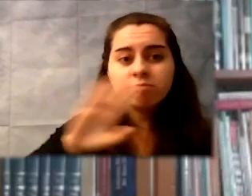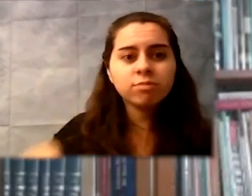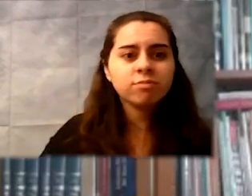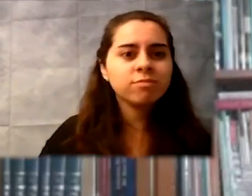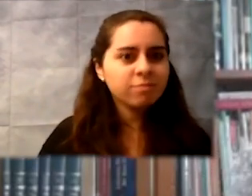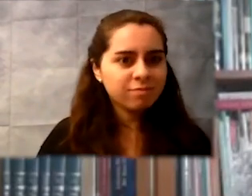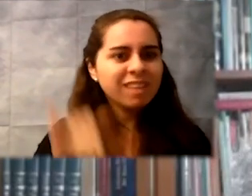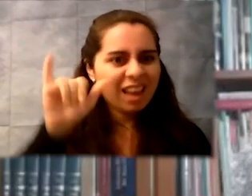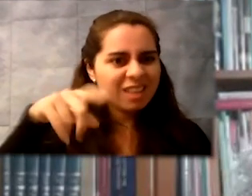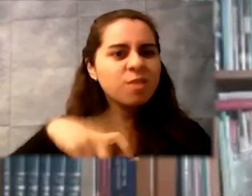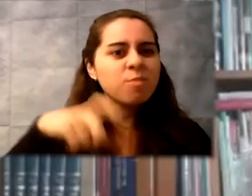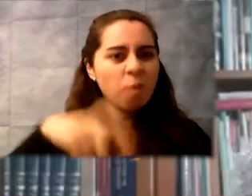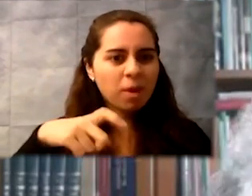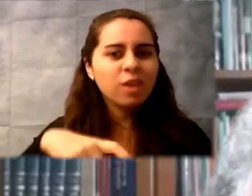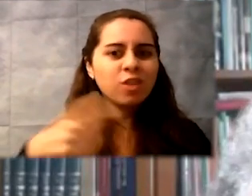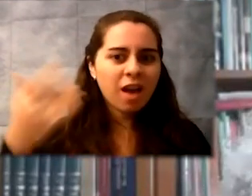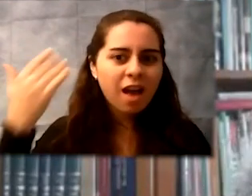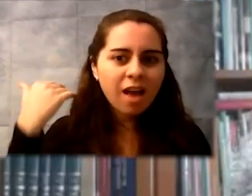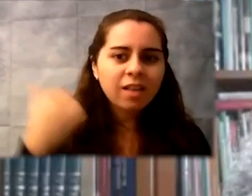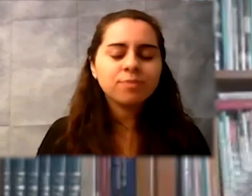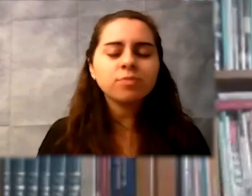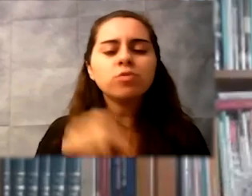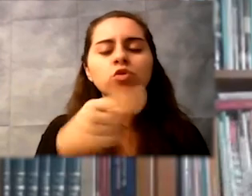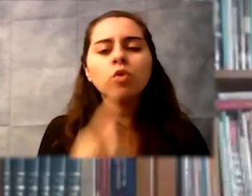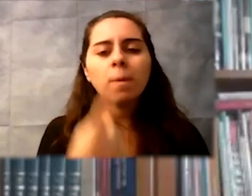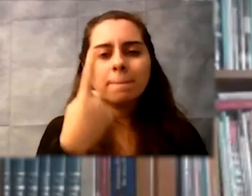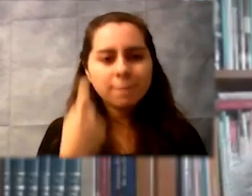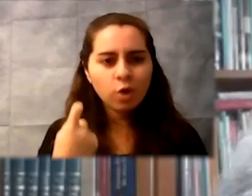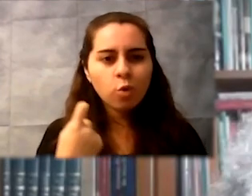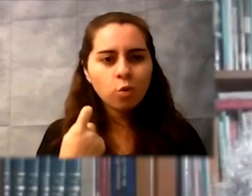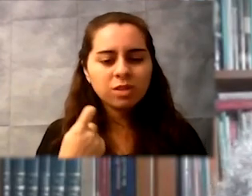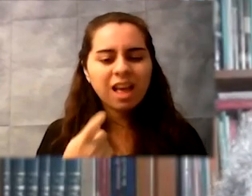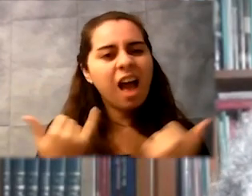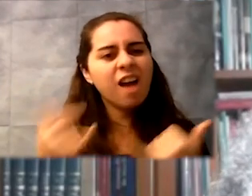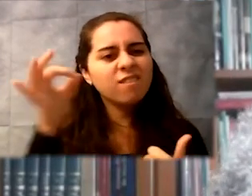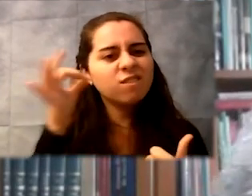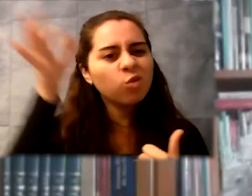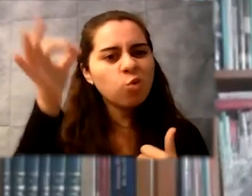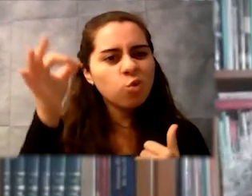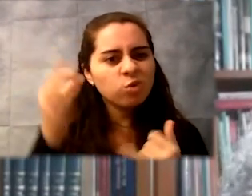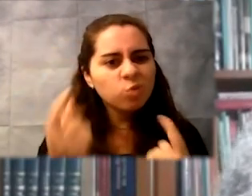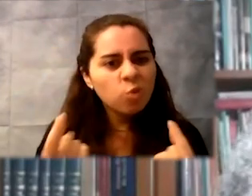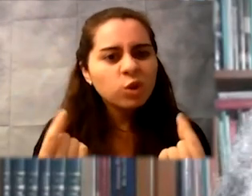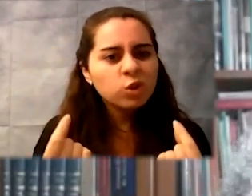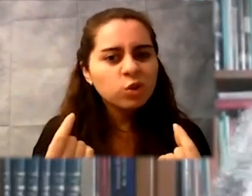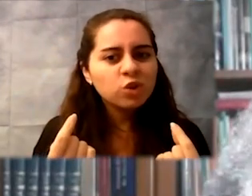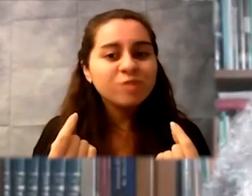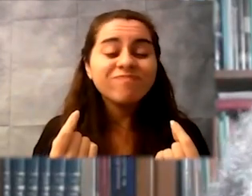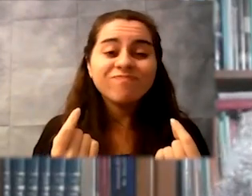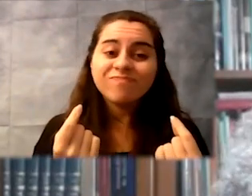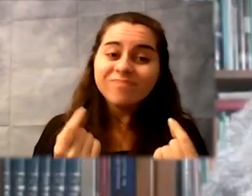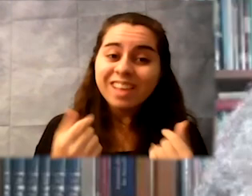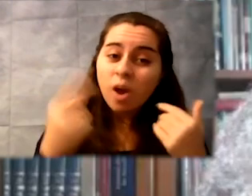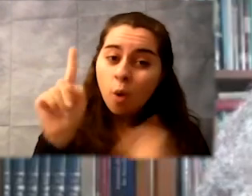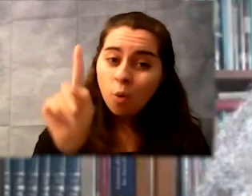y que es un poco contestando la pregunta que ustedes están haciendo, hacia dónde debemos movernos, tiene que contestarse. Y es que